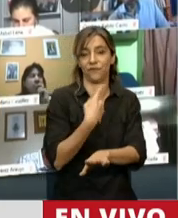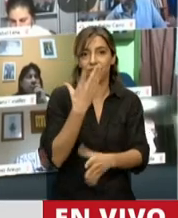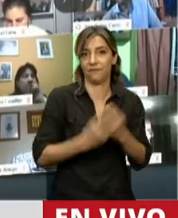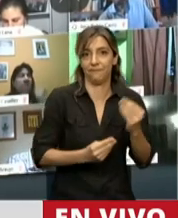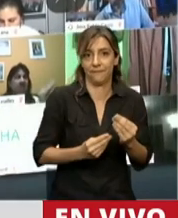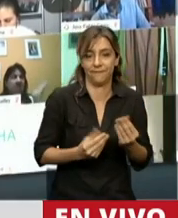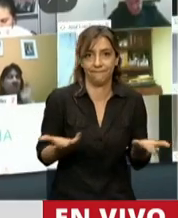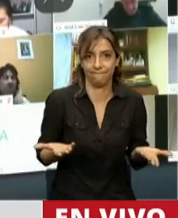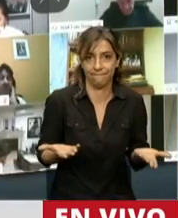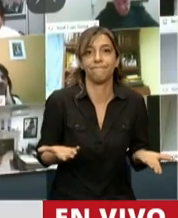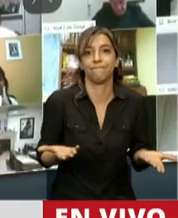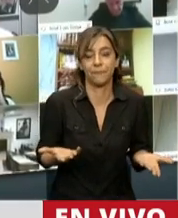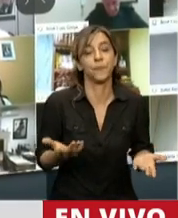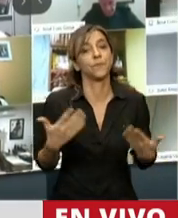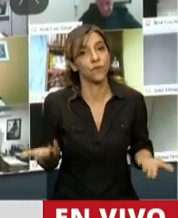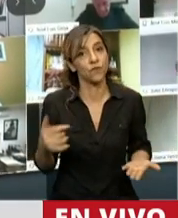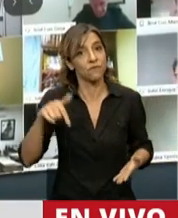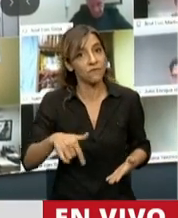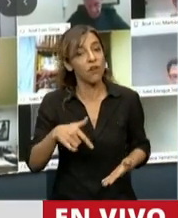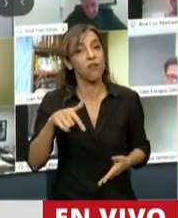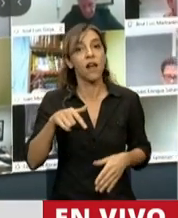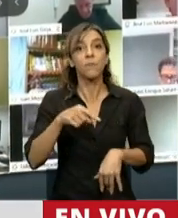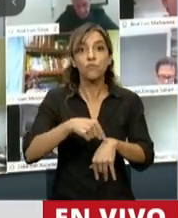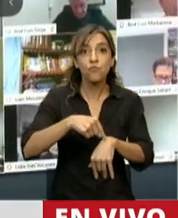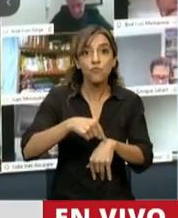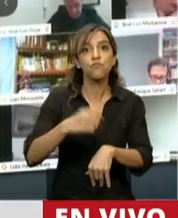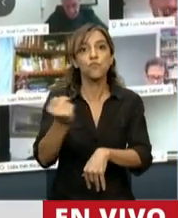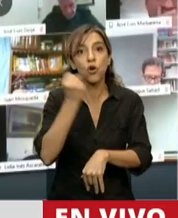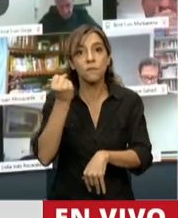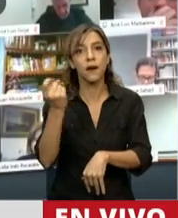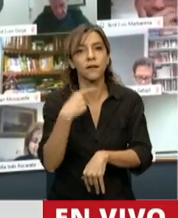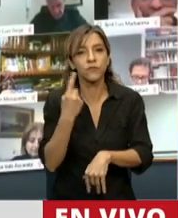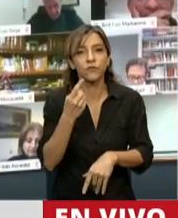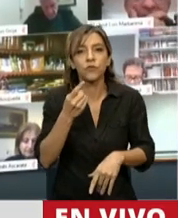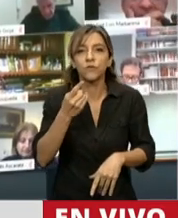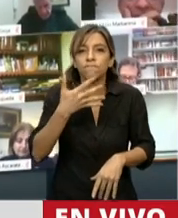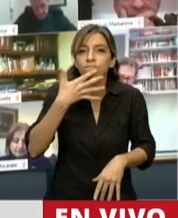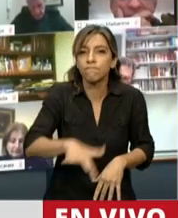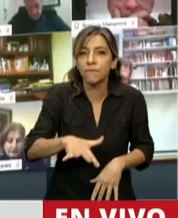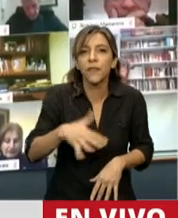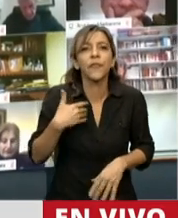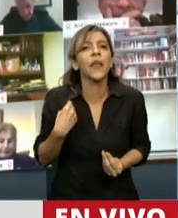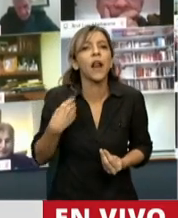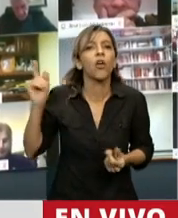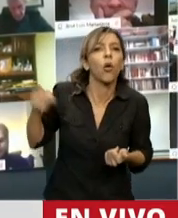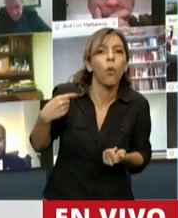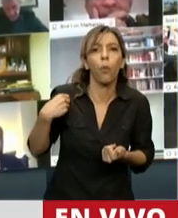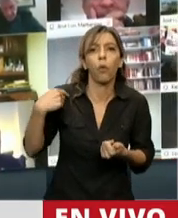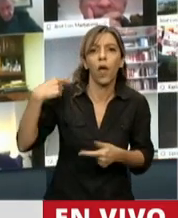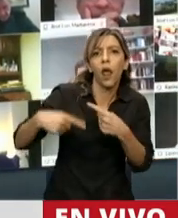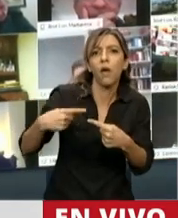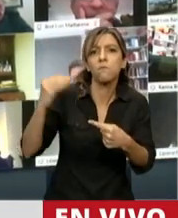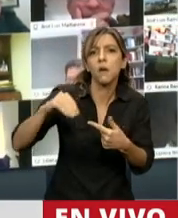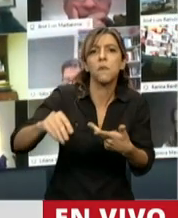Y creo que es un buen momento para revisar marcos conceptuales que se siguen reproduciendo. Ahora